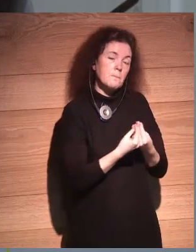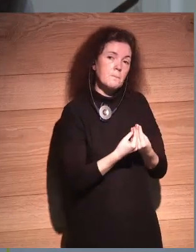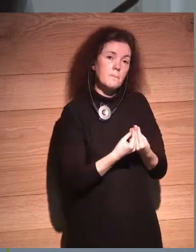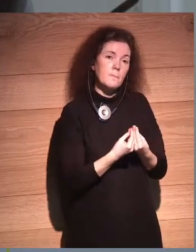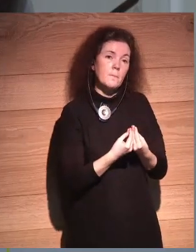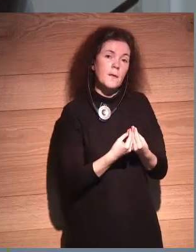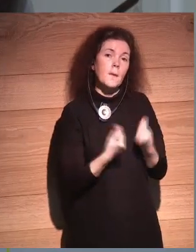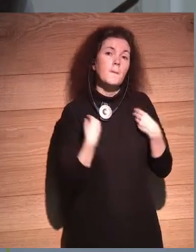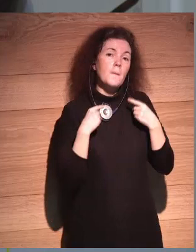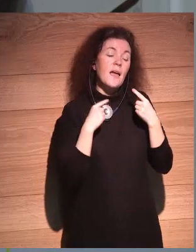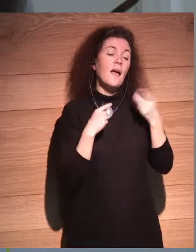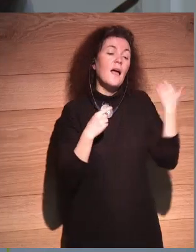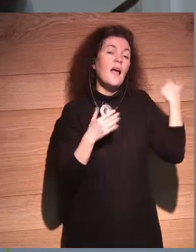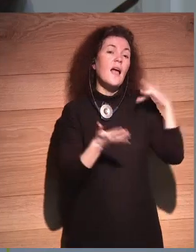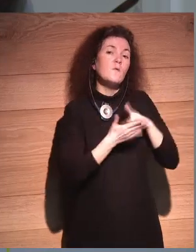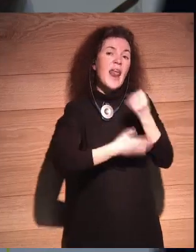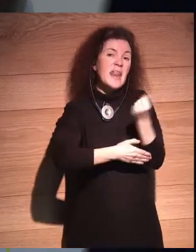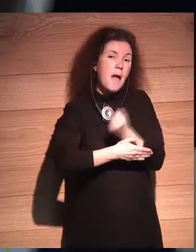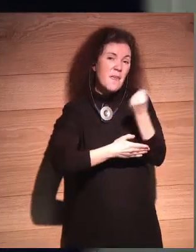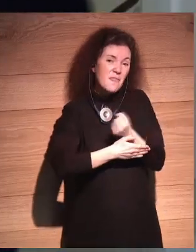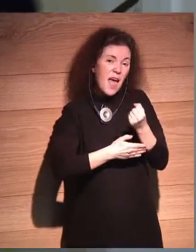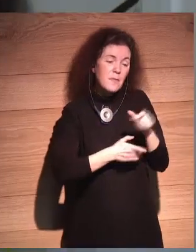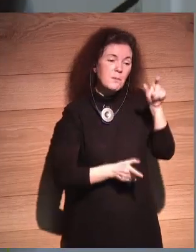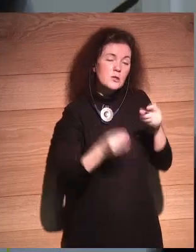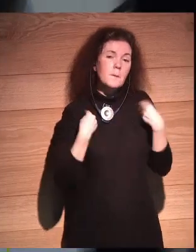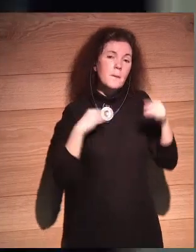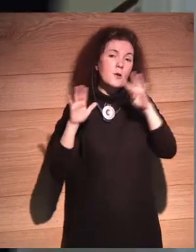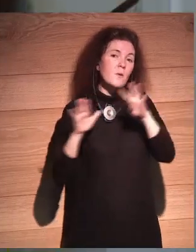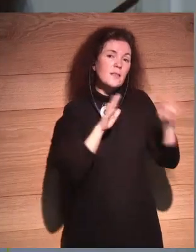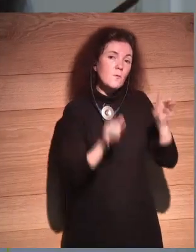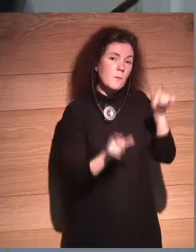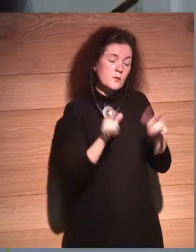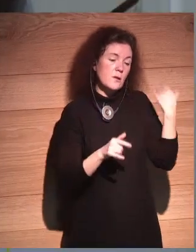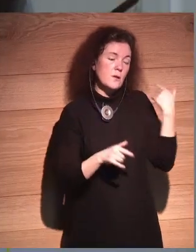Un año, en Navidad, llegó a haber en la base 99 personas.